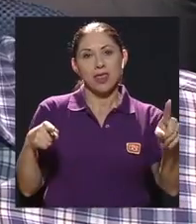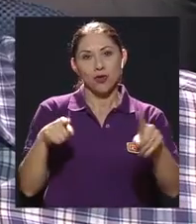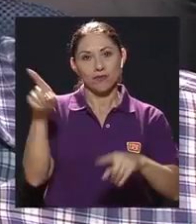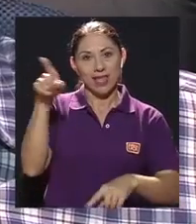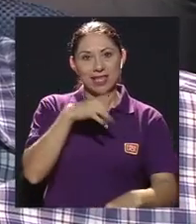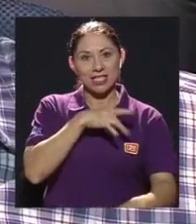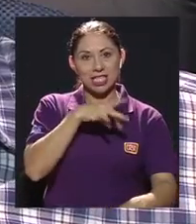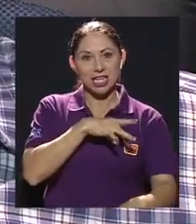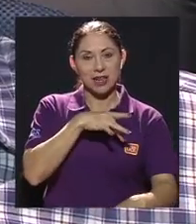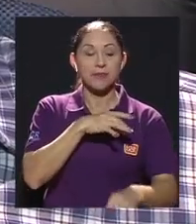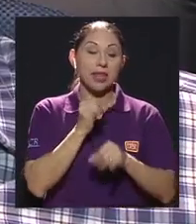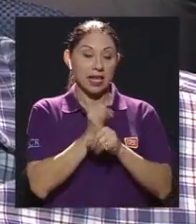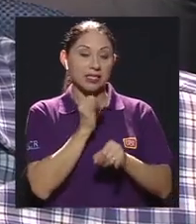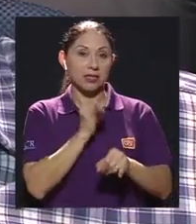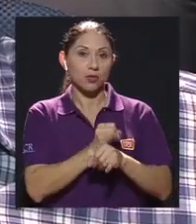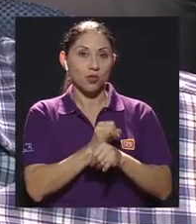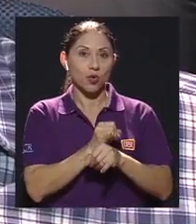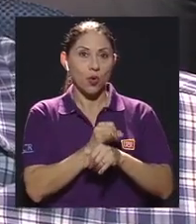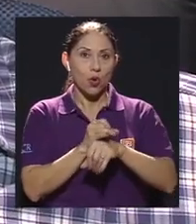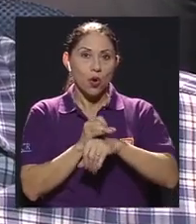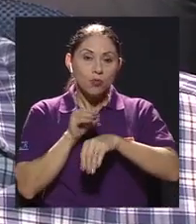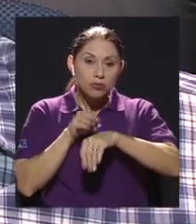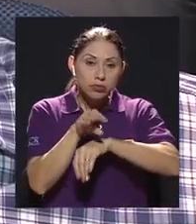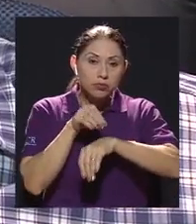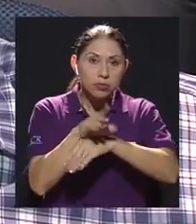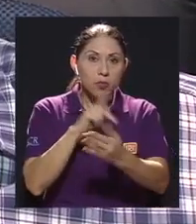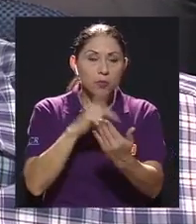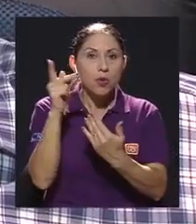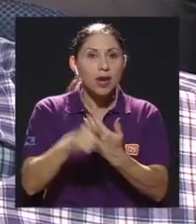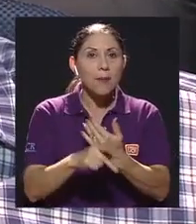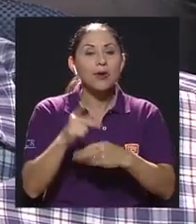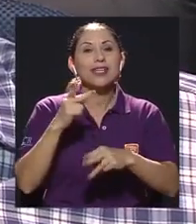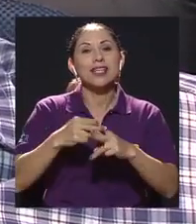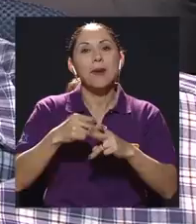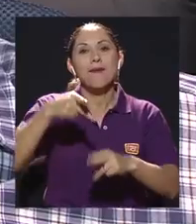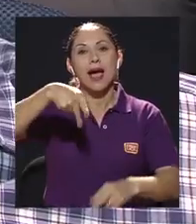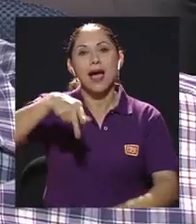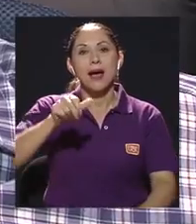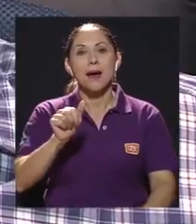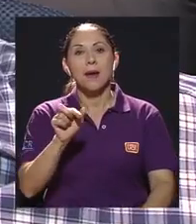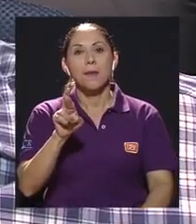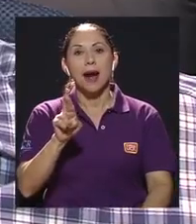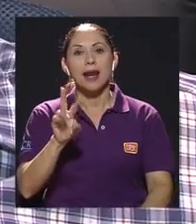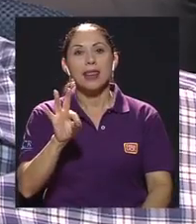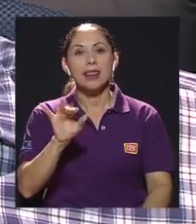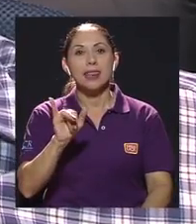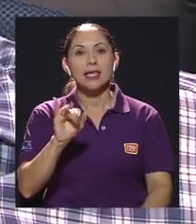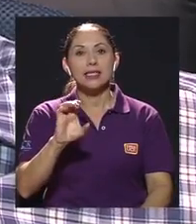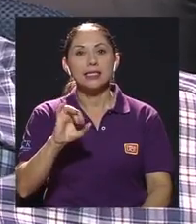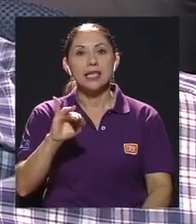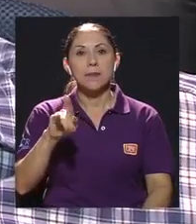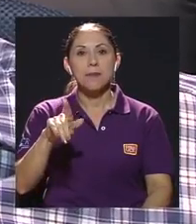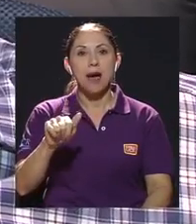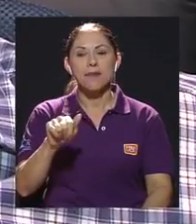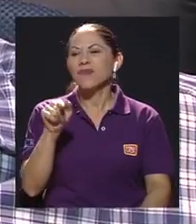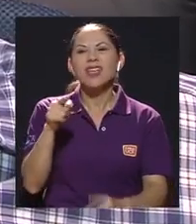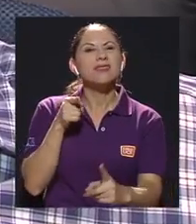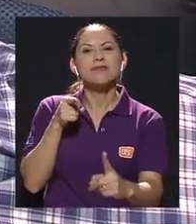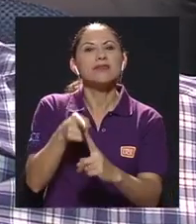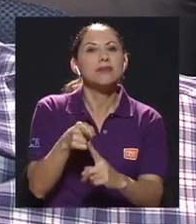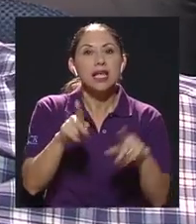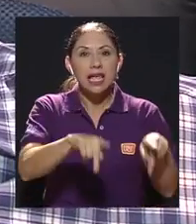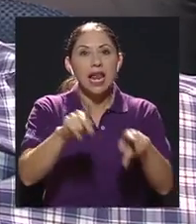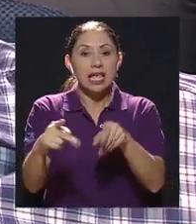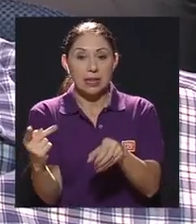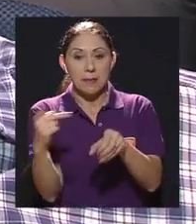asesoraba a un programa que se llamaba Participa. Ese programa lo que buscaba era que la gente participara y votara